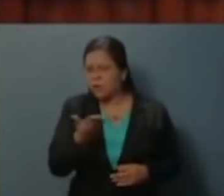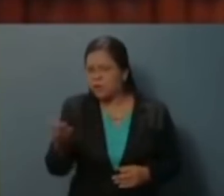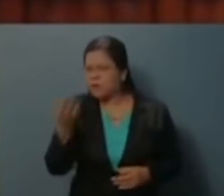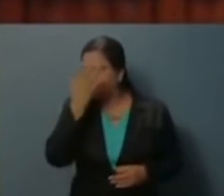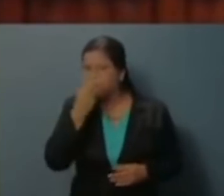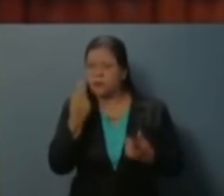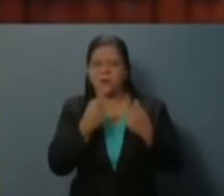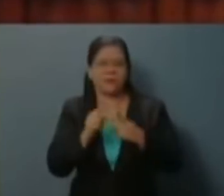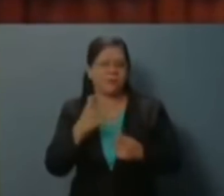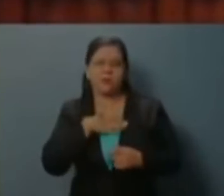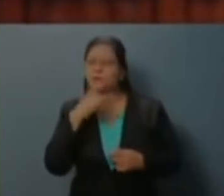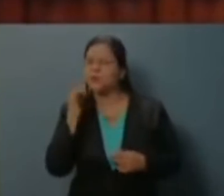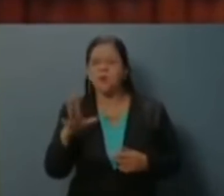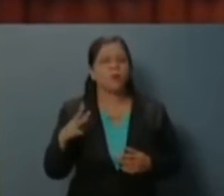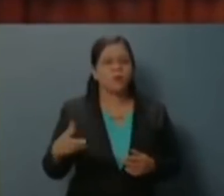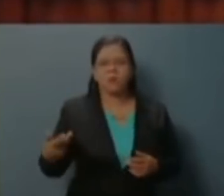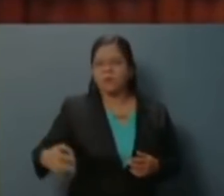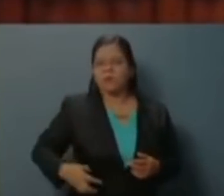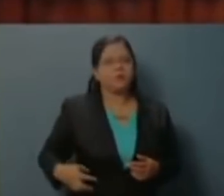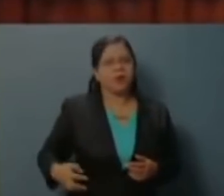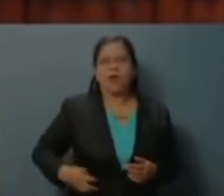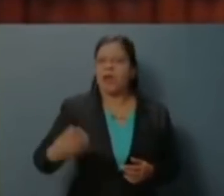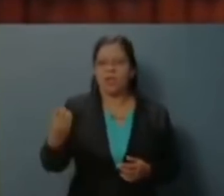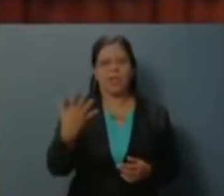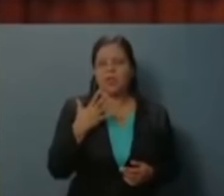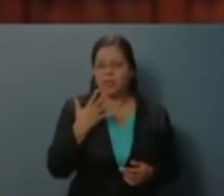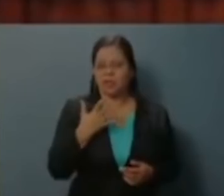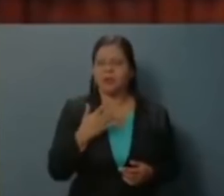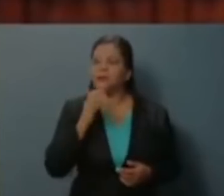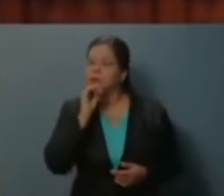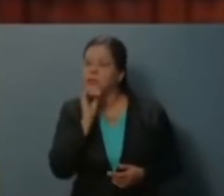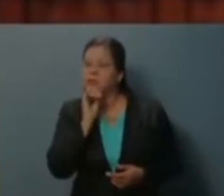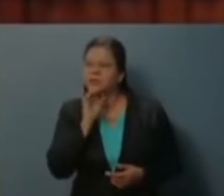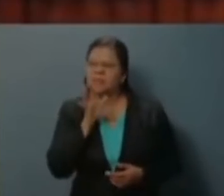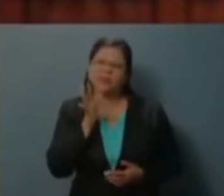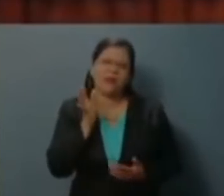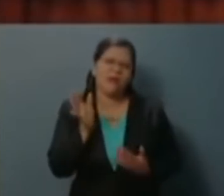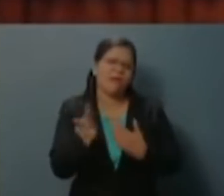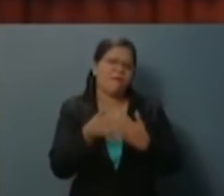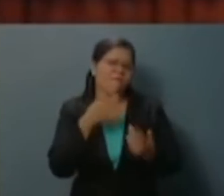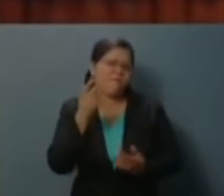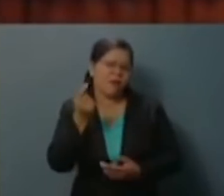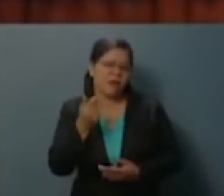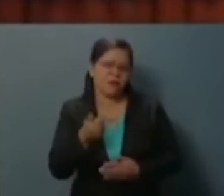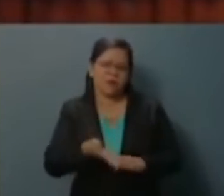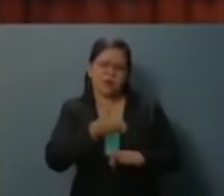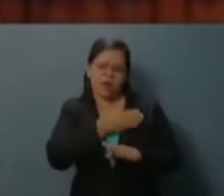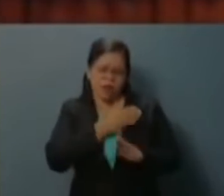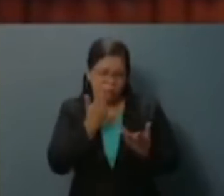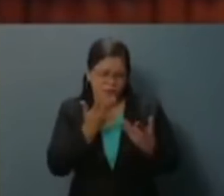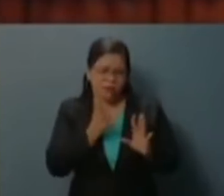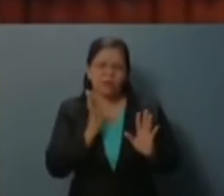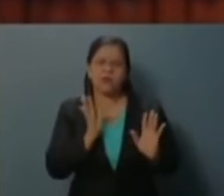porque realmente es fácil venir a decir ahora que la correlación ha